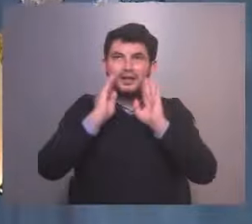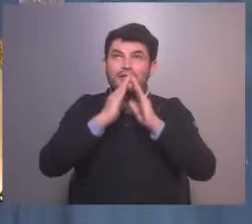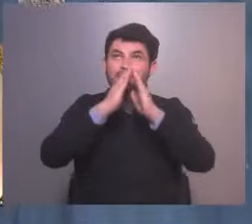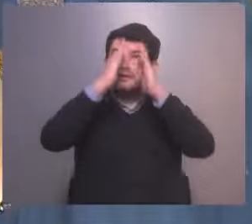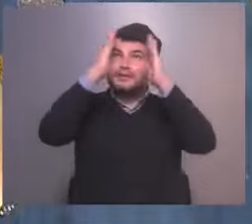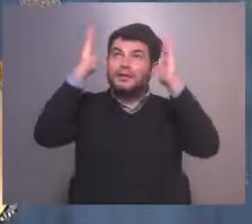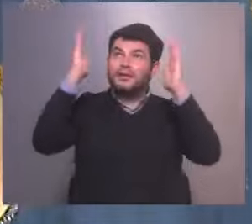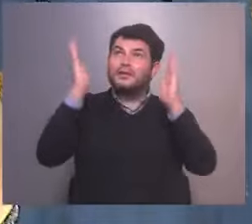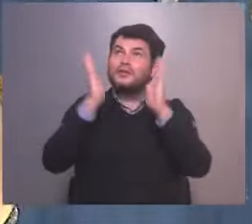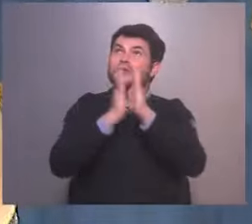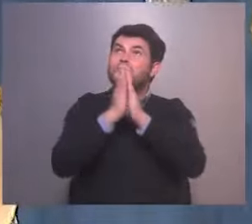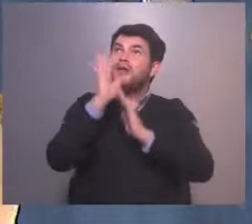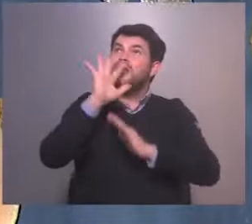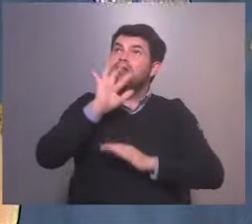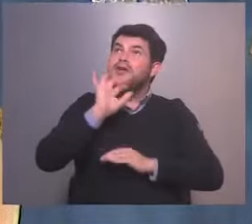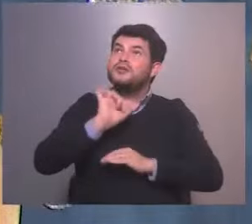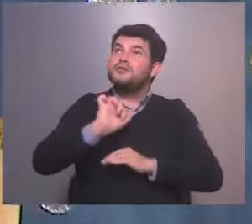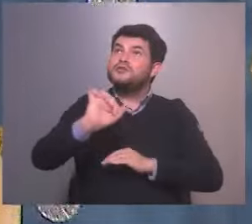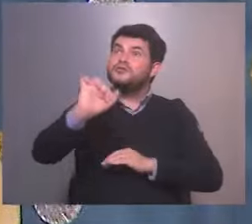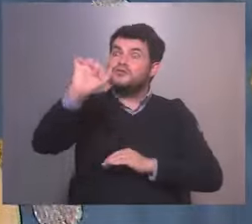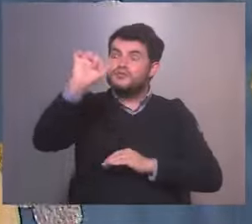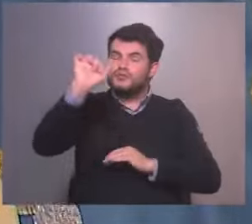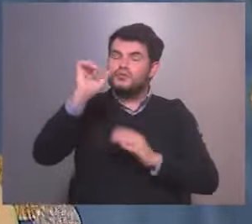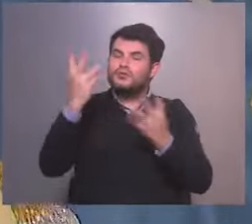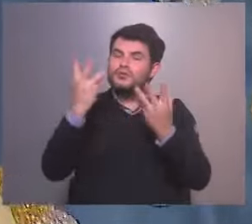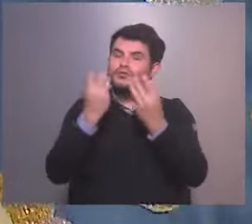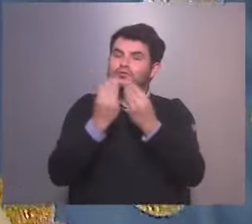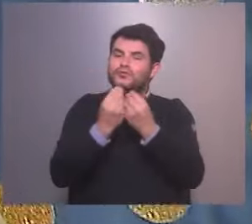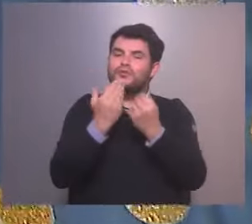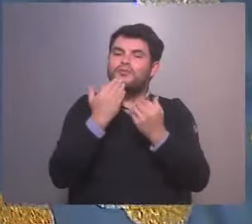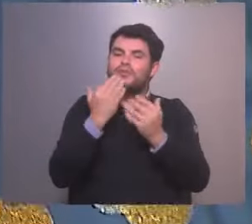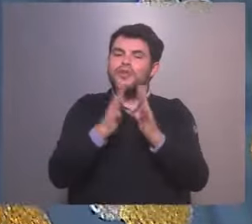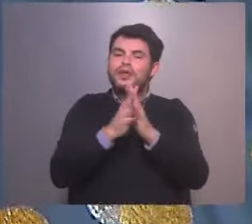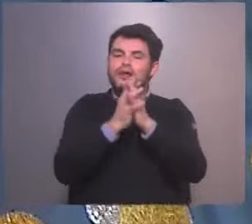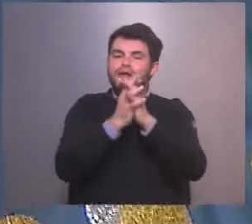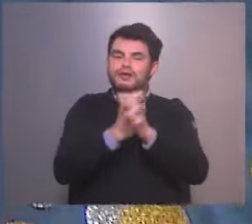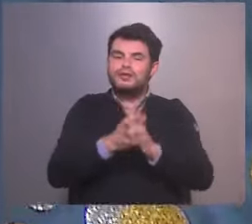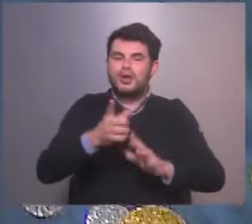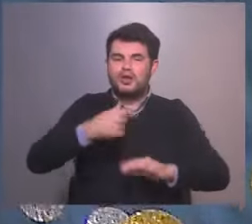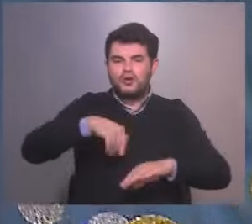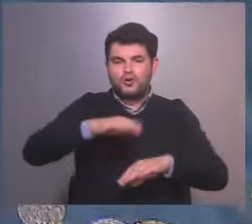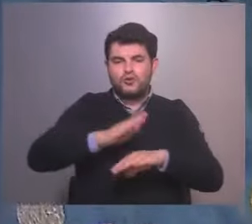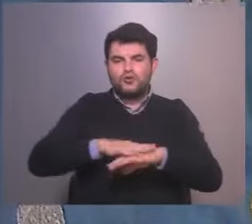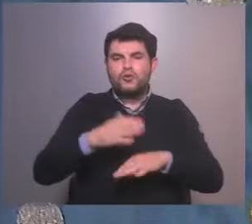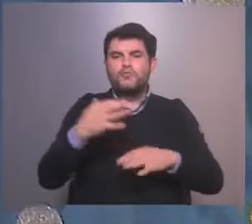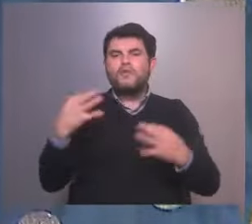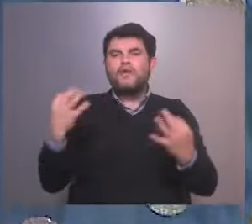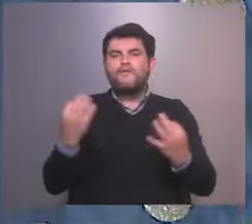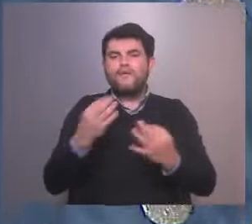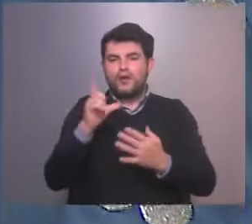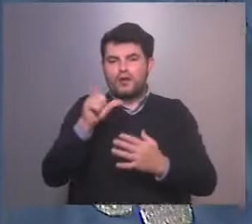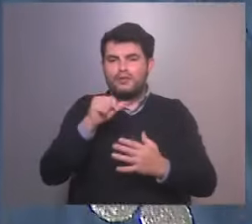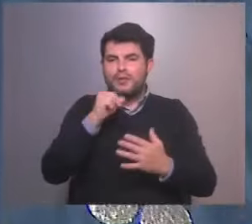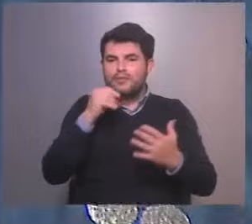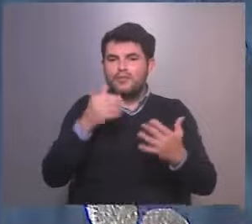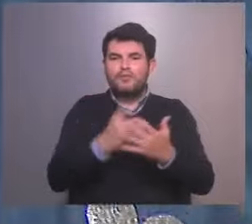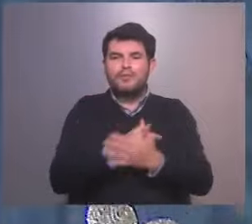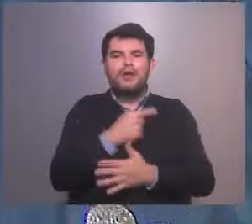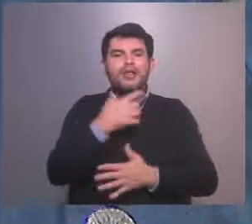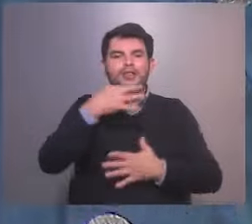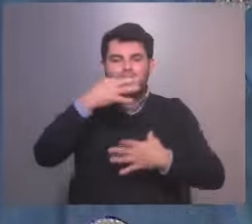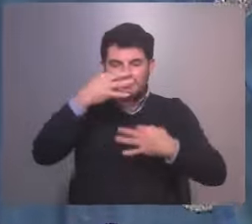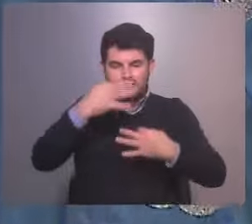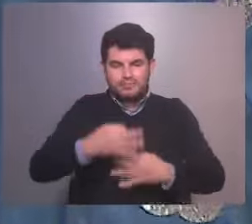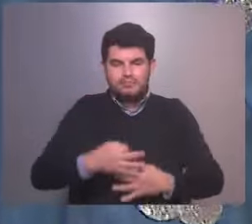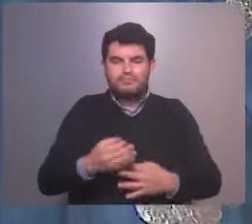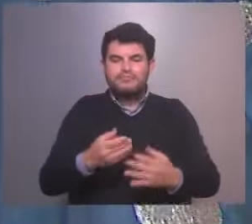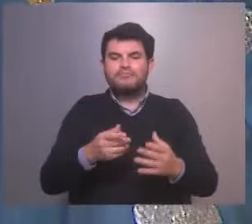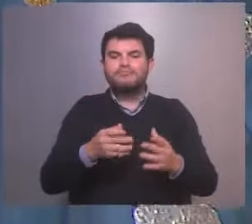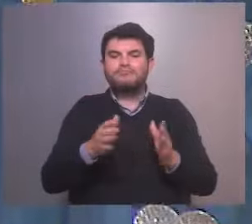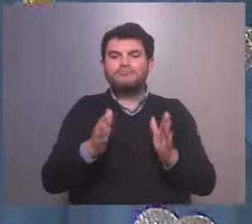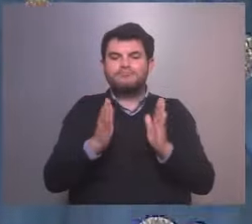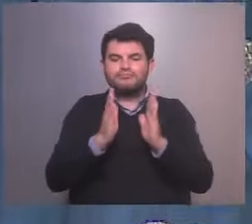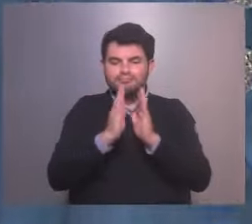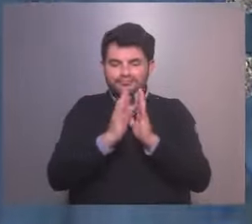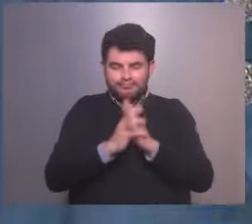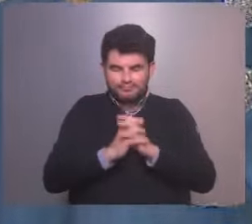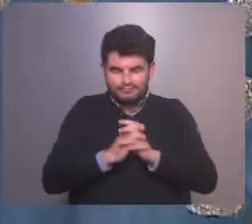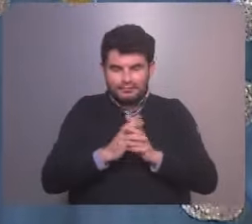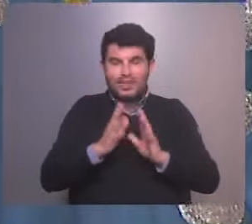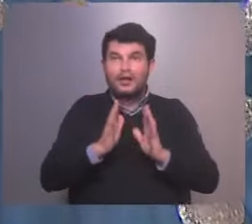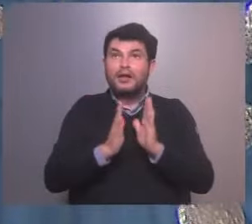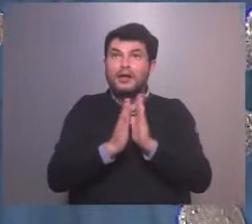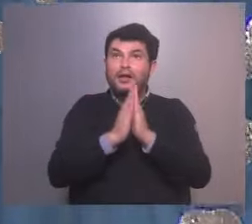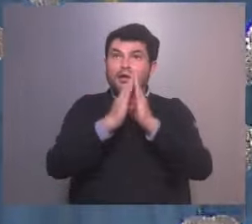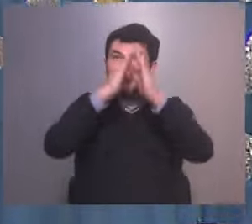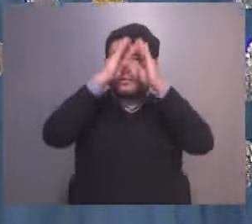Dios te salve María, llena eres de gracia, el Señor está contigo. Bendita tú eres entre todas las